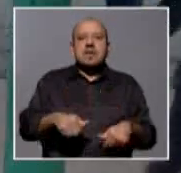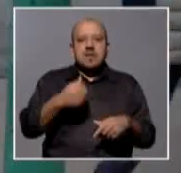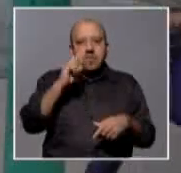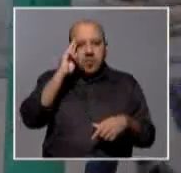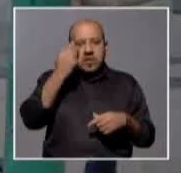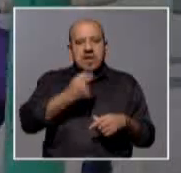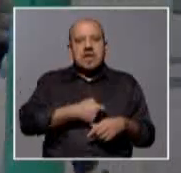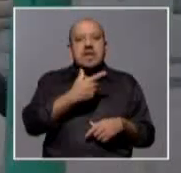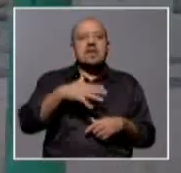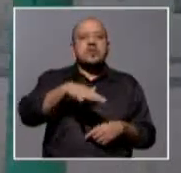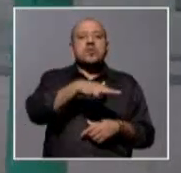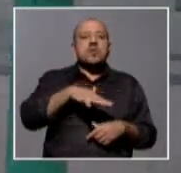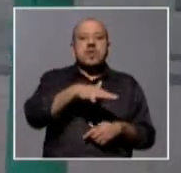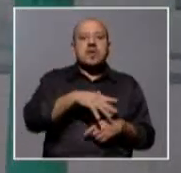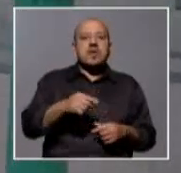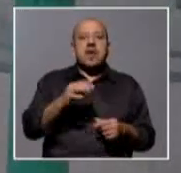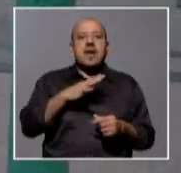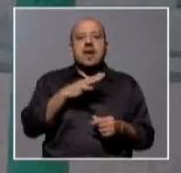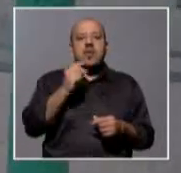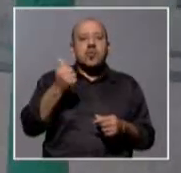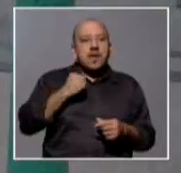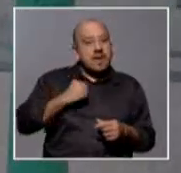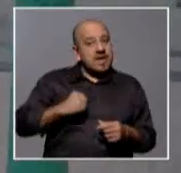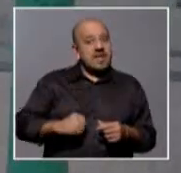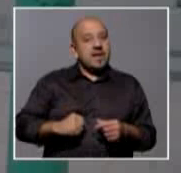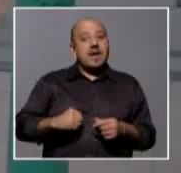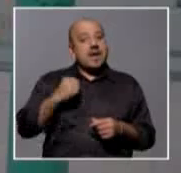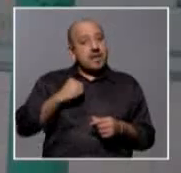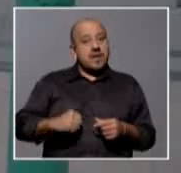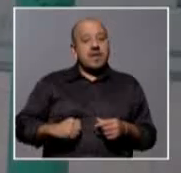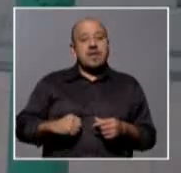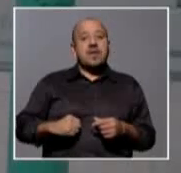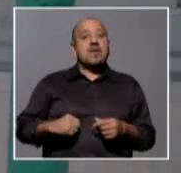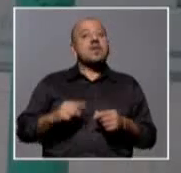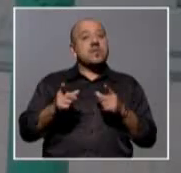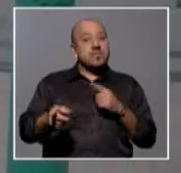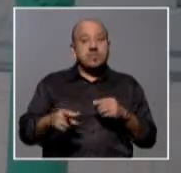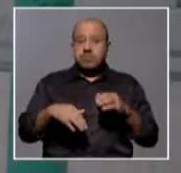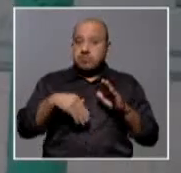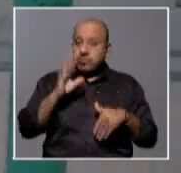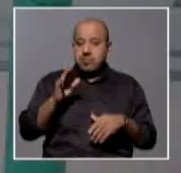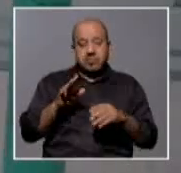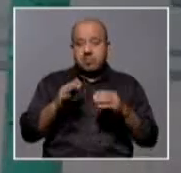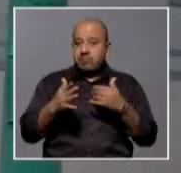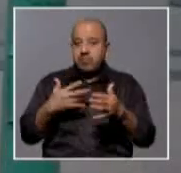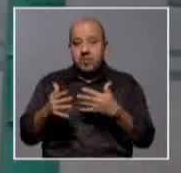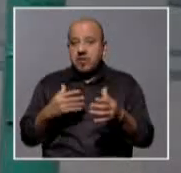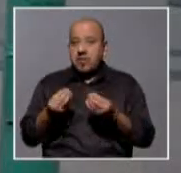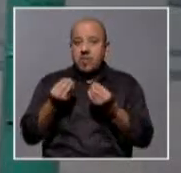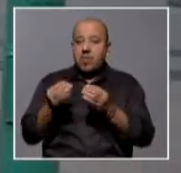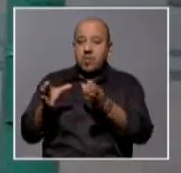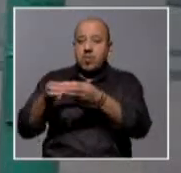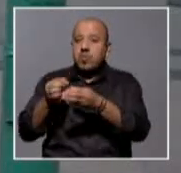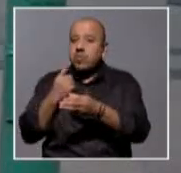donde la sociedad todavía tiene esta herida abierta y es una herida que trasciende ampliamente cualquier color político.